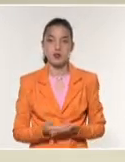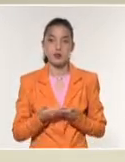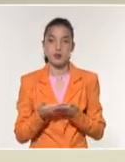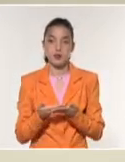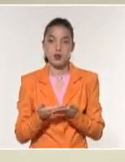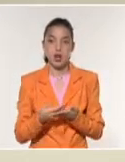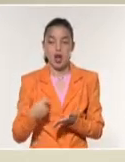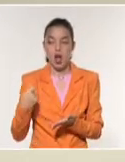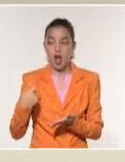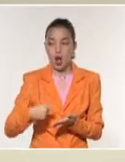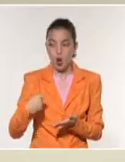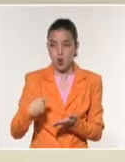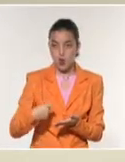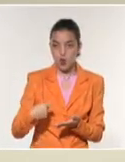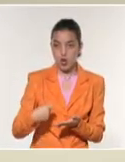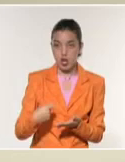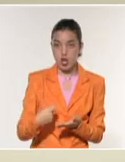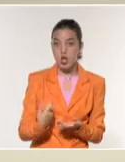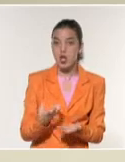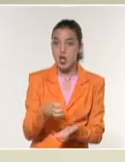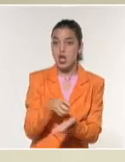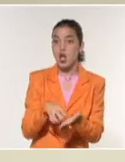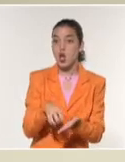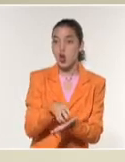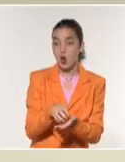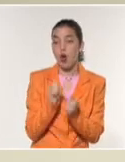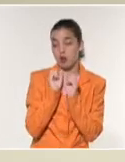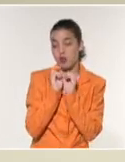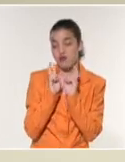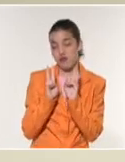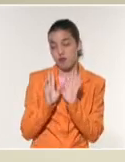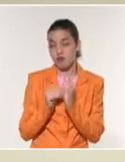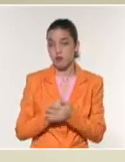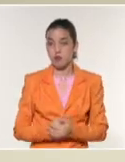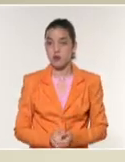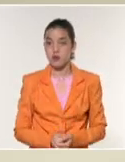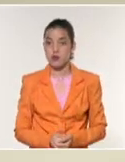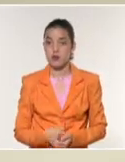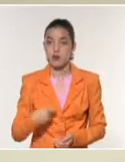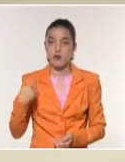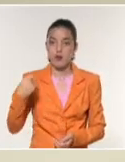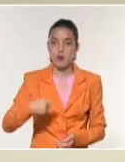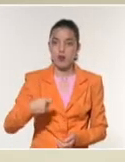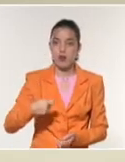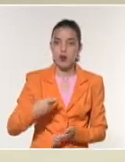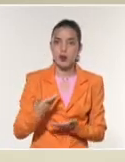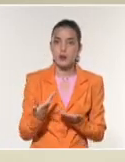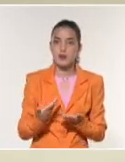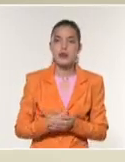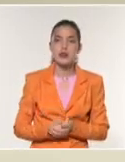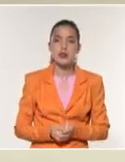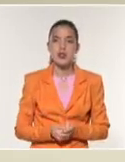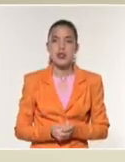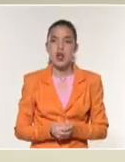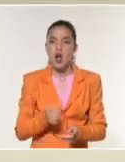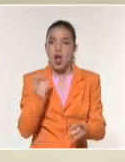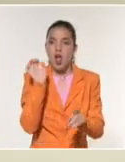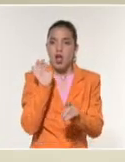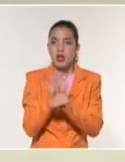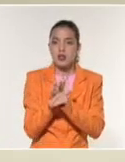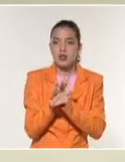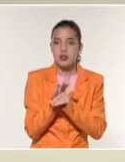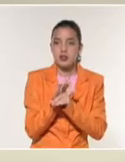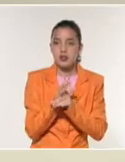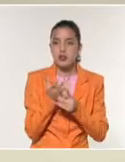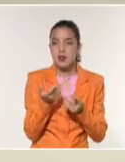que es el lugar donde ellos residen. El juez de ejecución realiza una comparecencia inicial a los efectos de hacerle